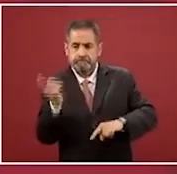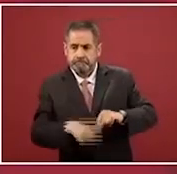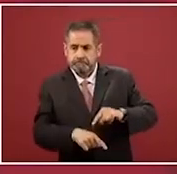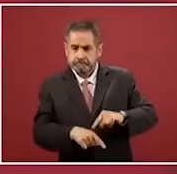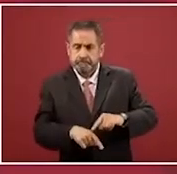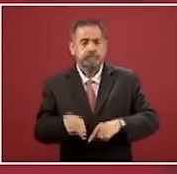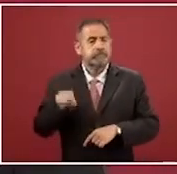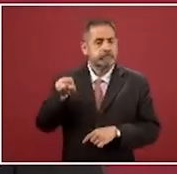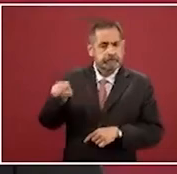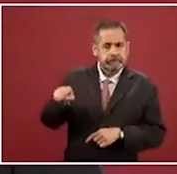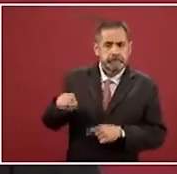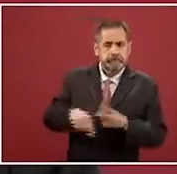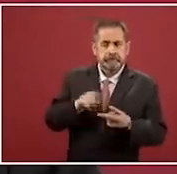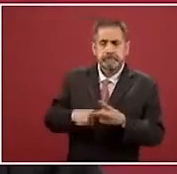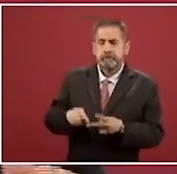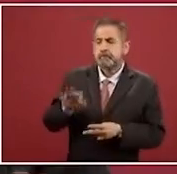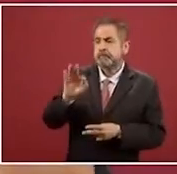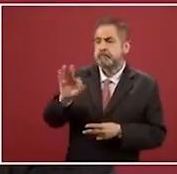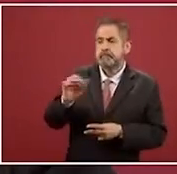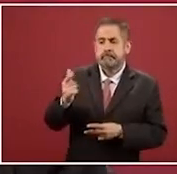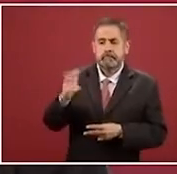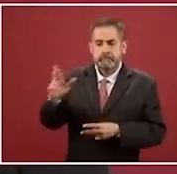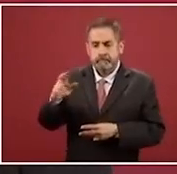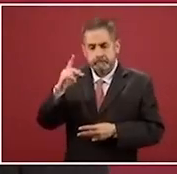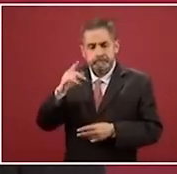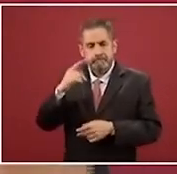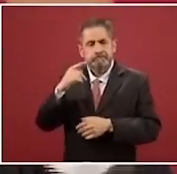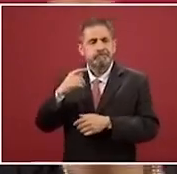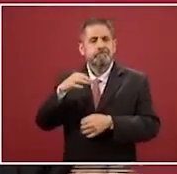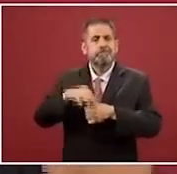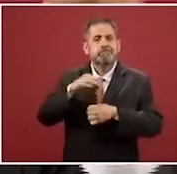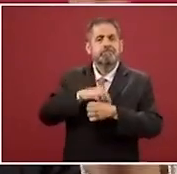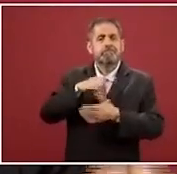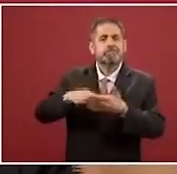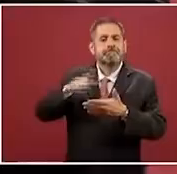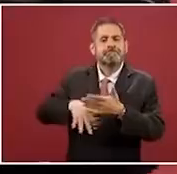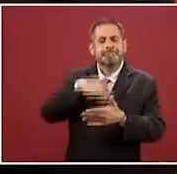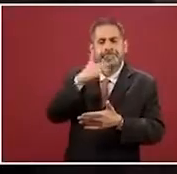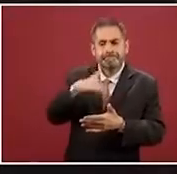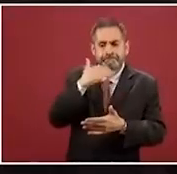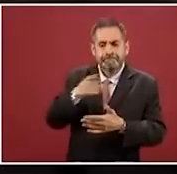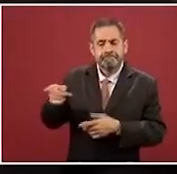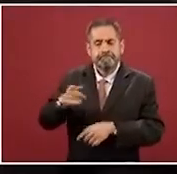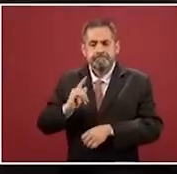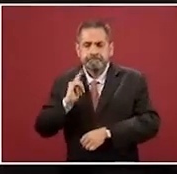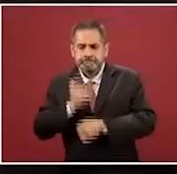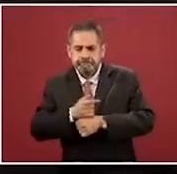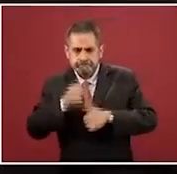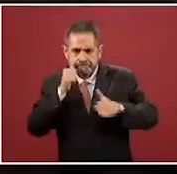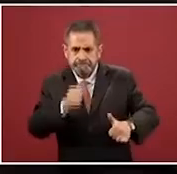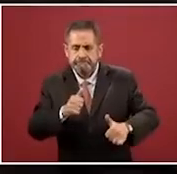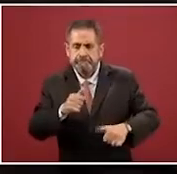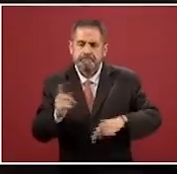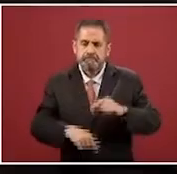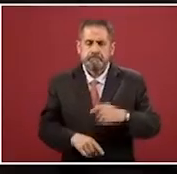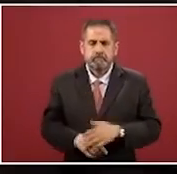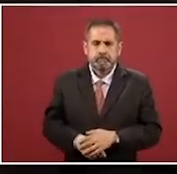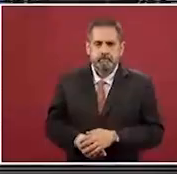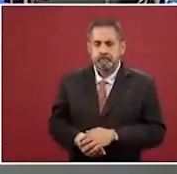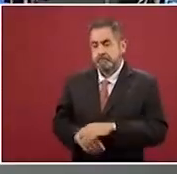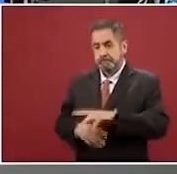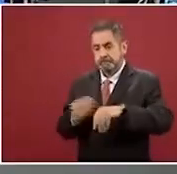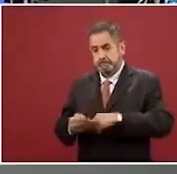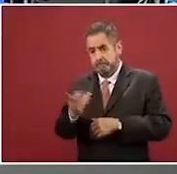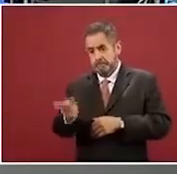existe la Fiscalía por Delitos Electorales, para atender delitos electorales. Entonces, ¿usted va a esperar a